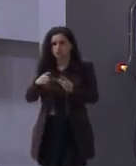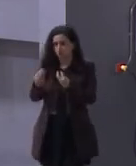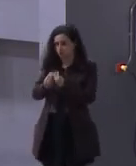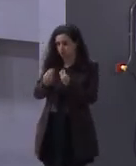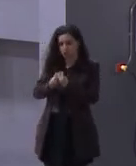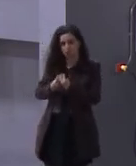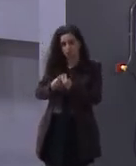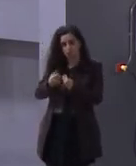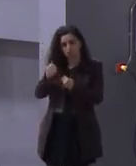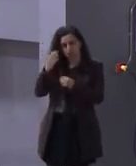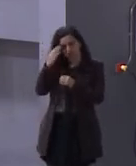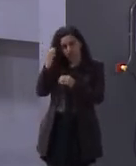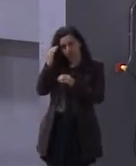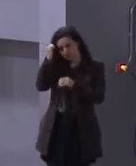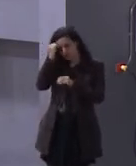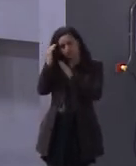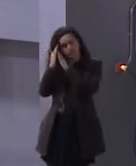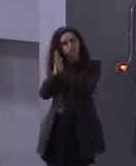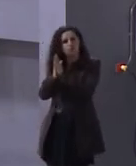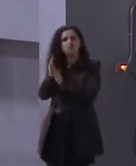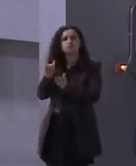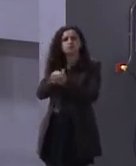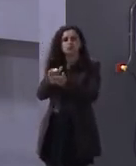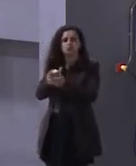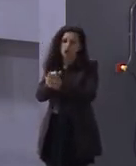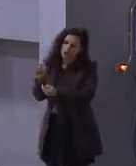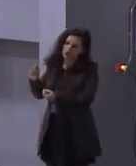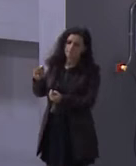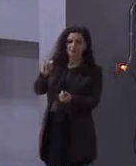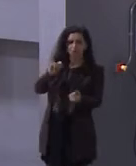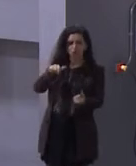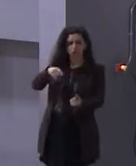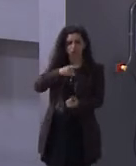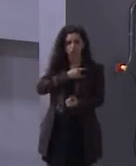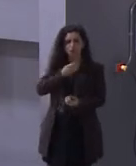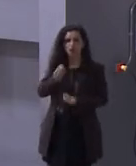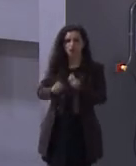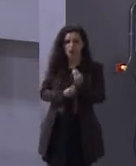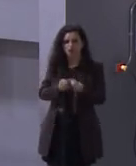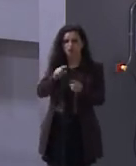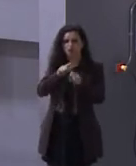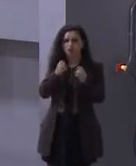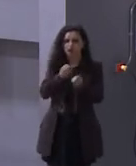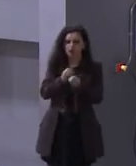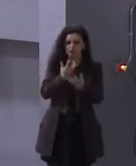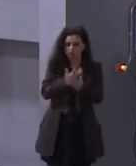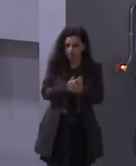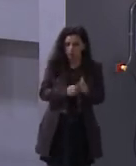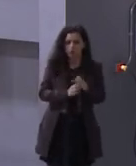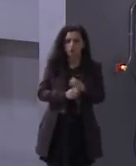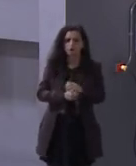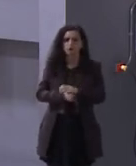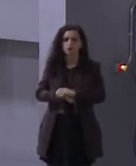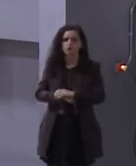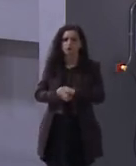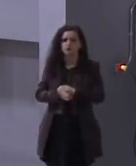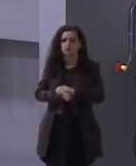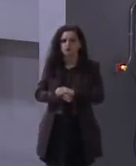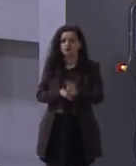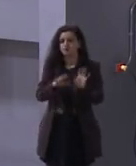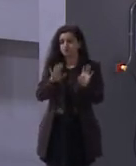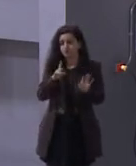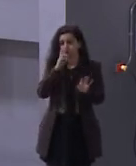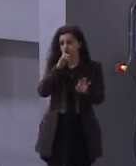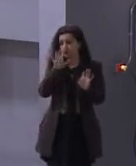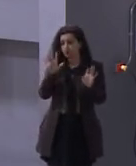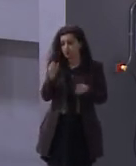Harold respecto a las inversiones que la universidad ha hecho en materia de infraestructura, desde lo cual lo que